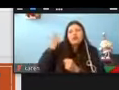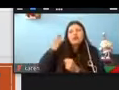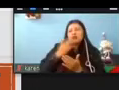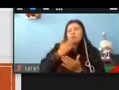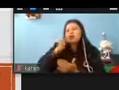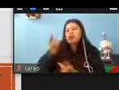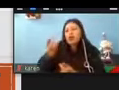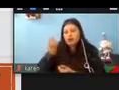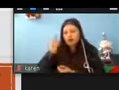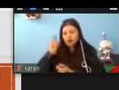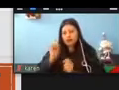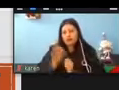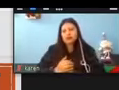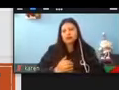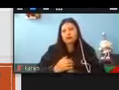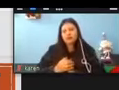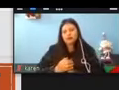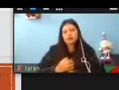al presente del país.